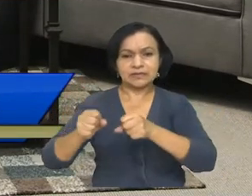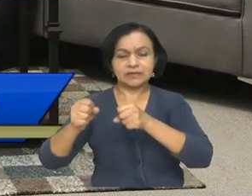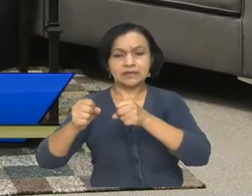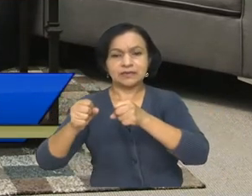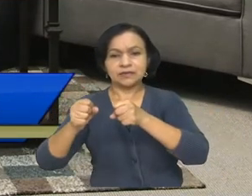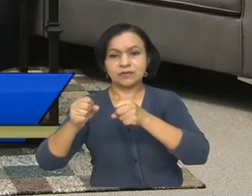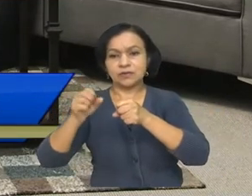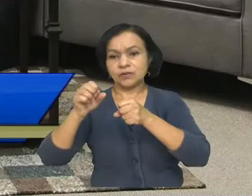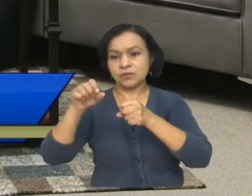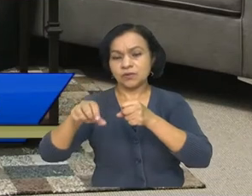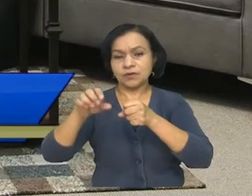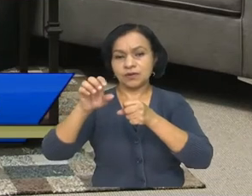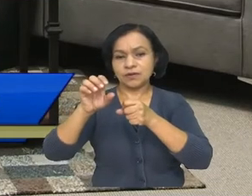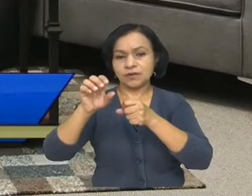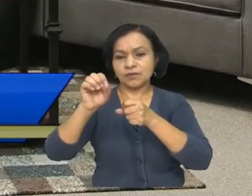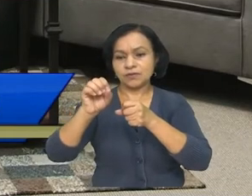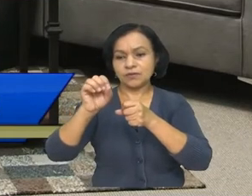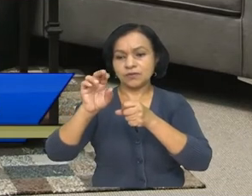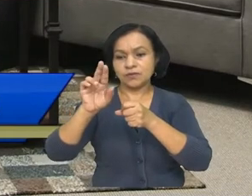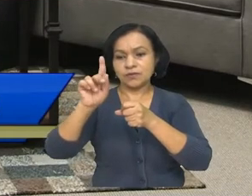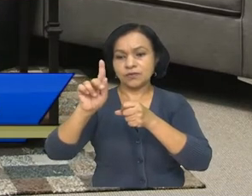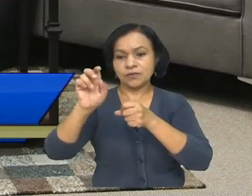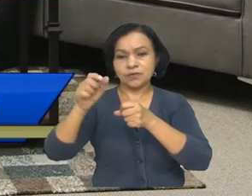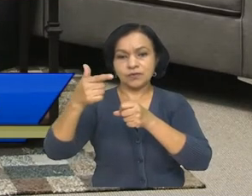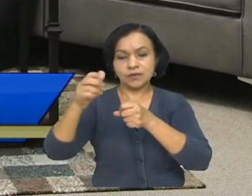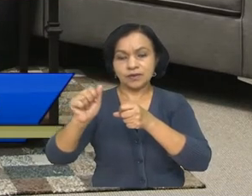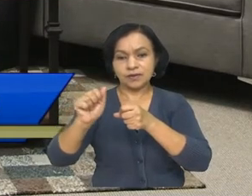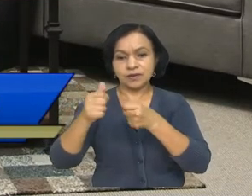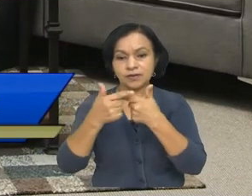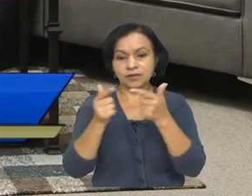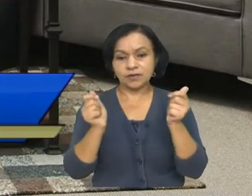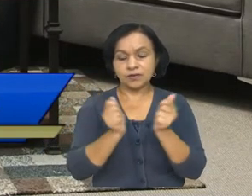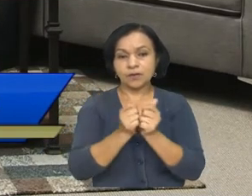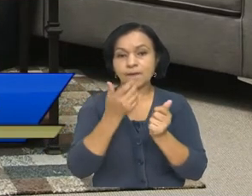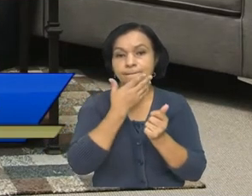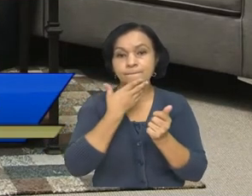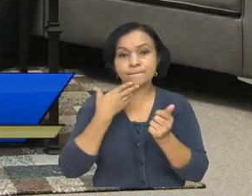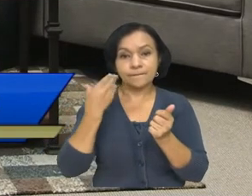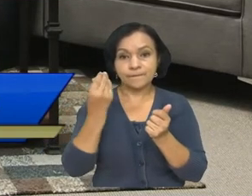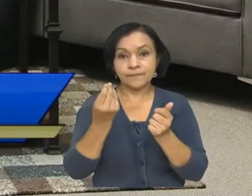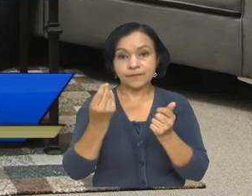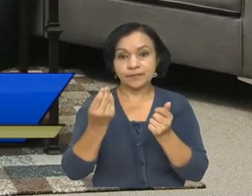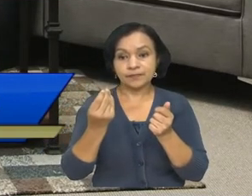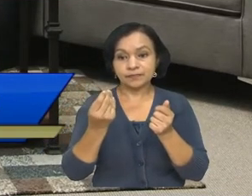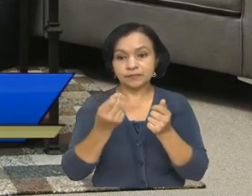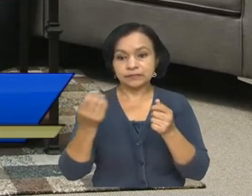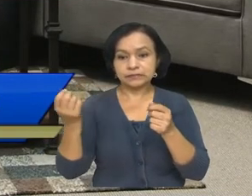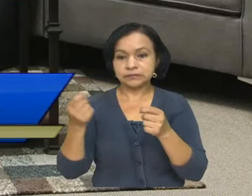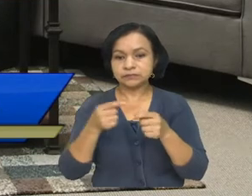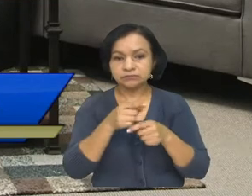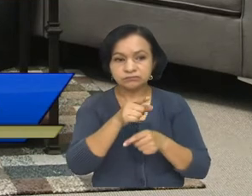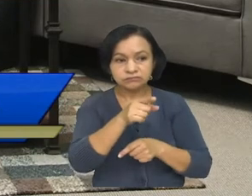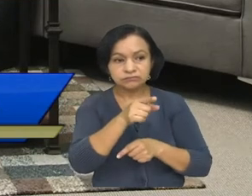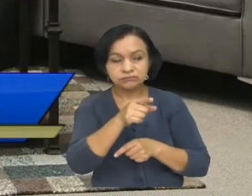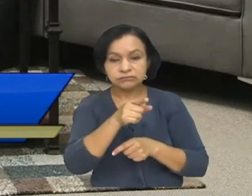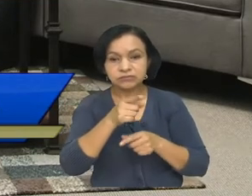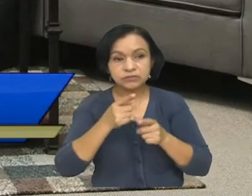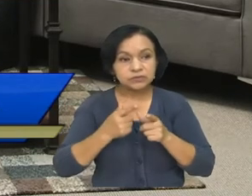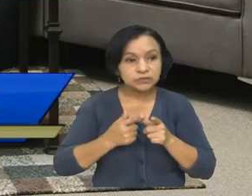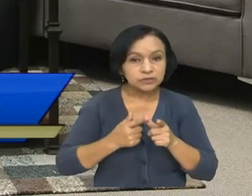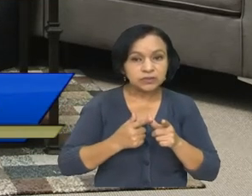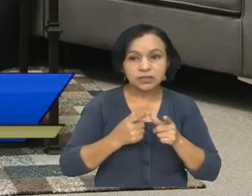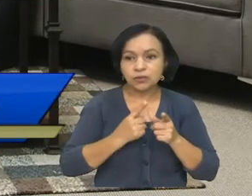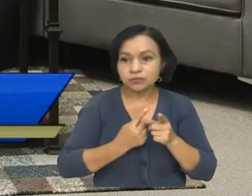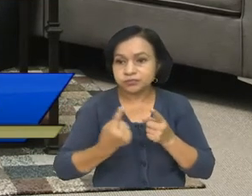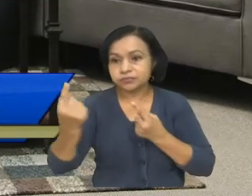Ortega, el Callao, le decían, que era del grupo de todos esos jóvenes, lo matan, pues, porque se corren, hay